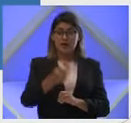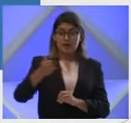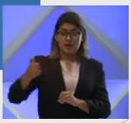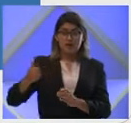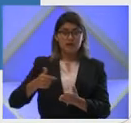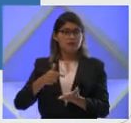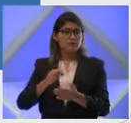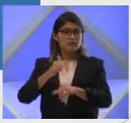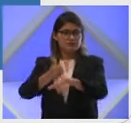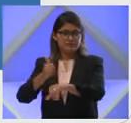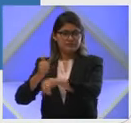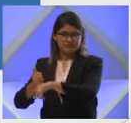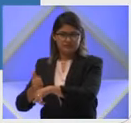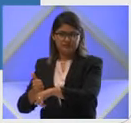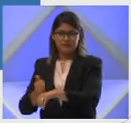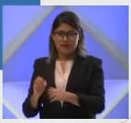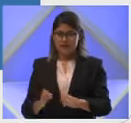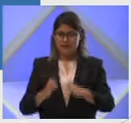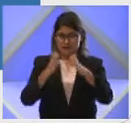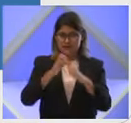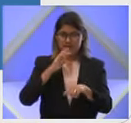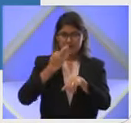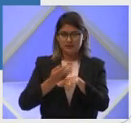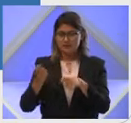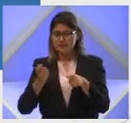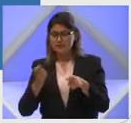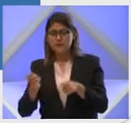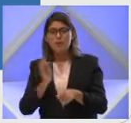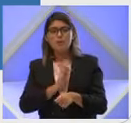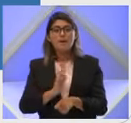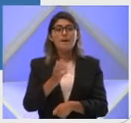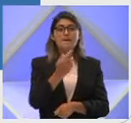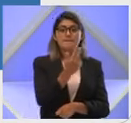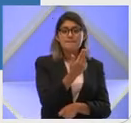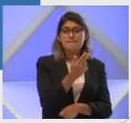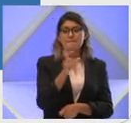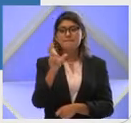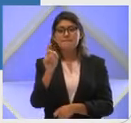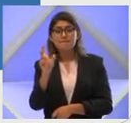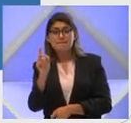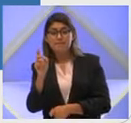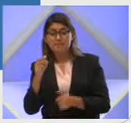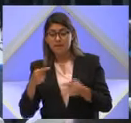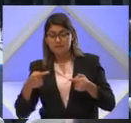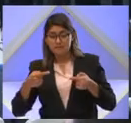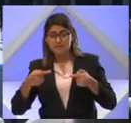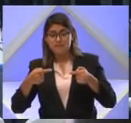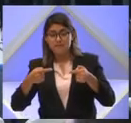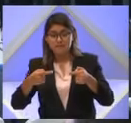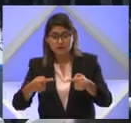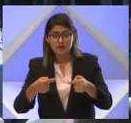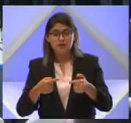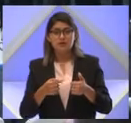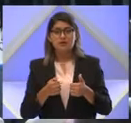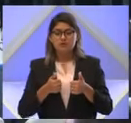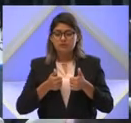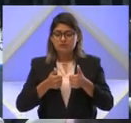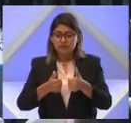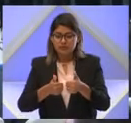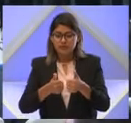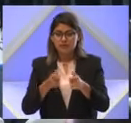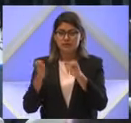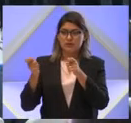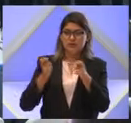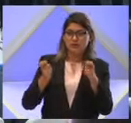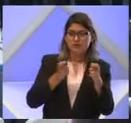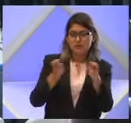a la vista 25 o 30 satélites de forma simultánea entonces la pregunta que podemos hacernos